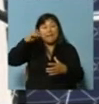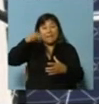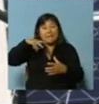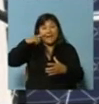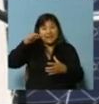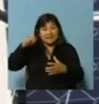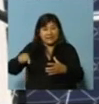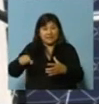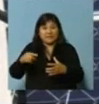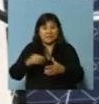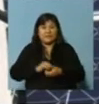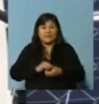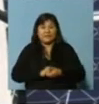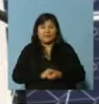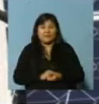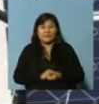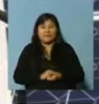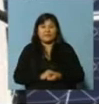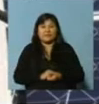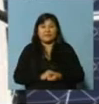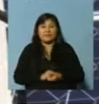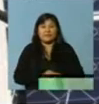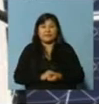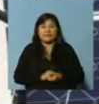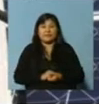comisionado municipal,